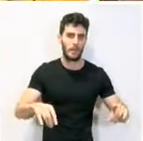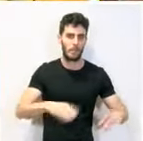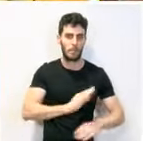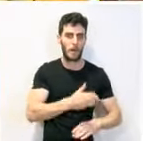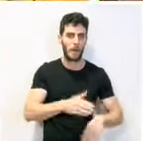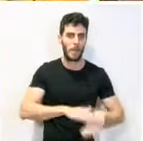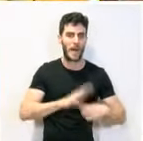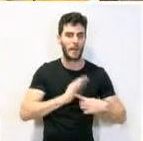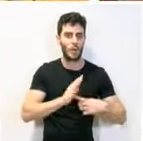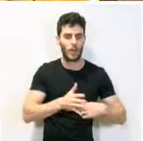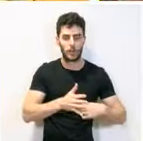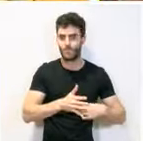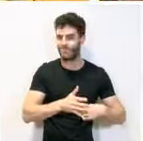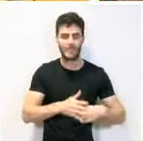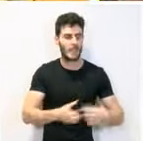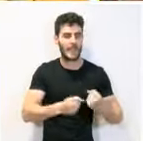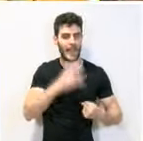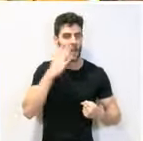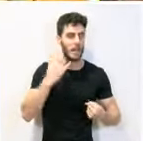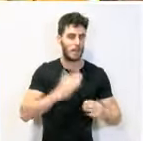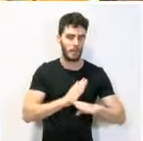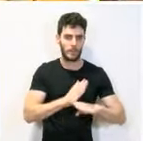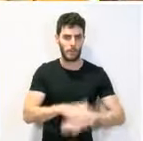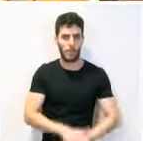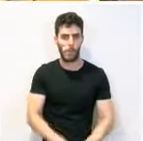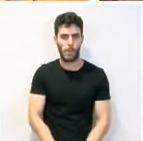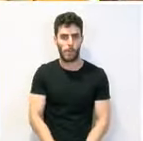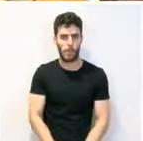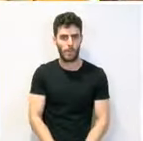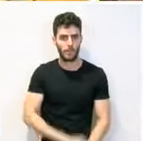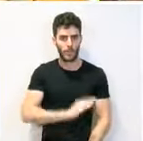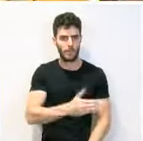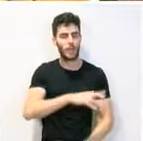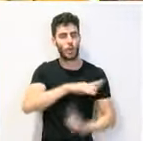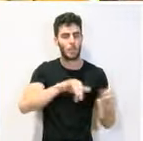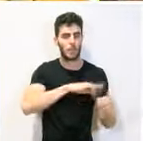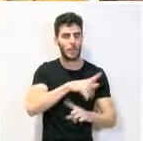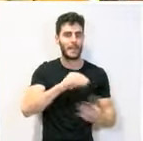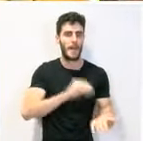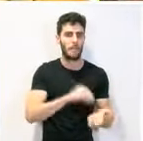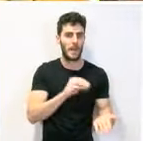molino, deja de ser energía limpia. El daño medioambiental